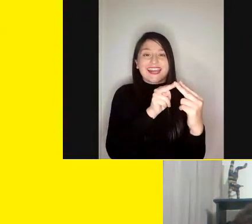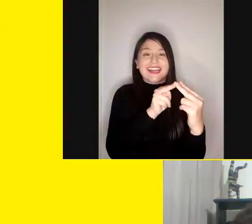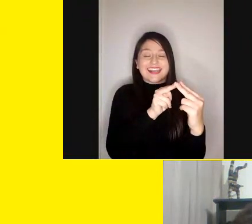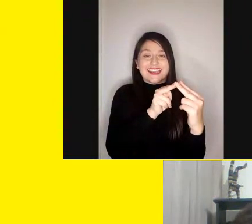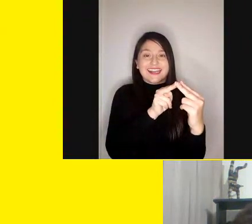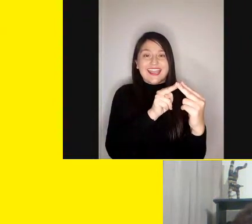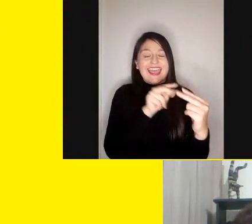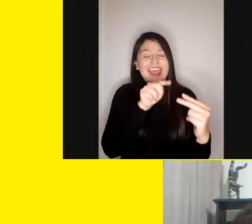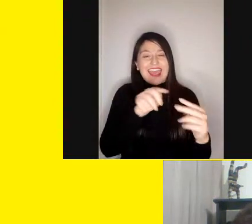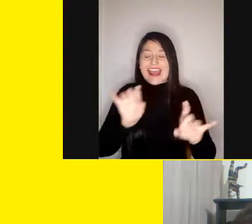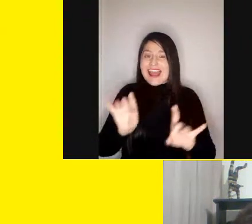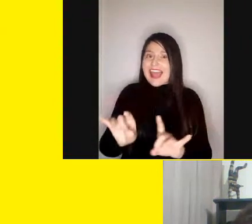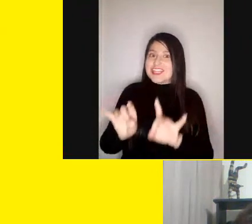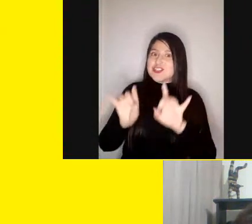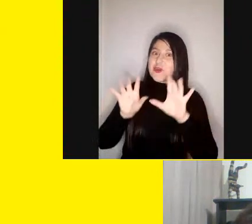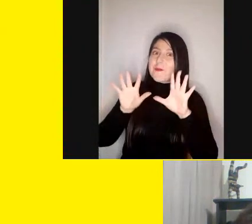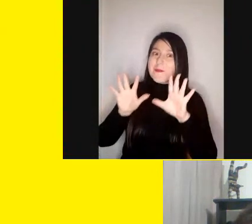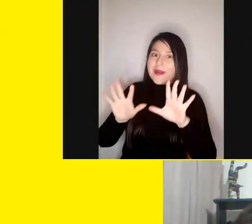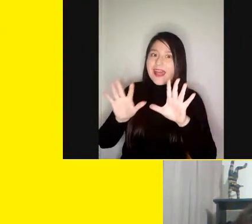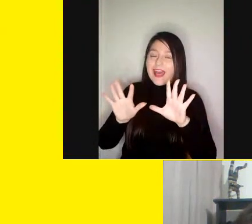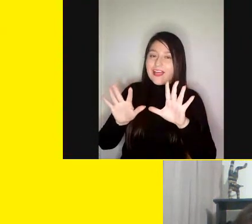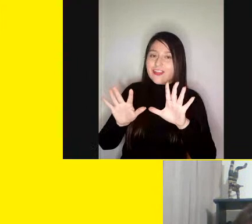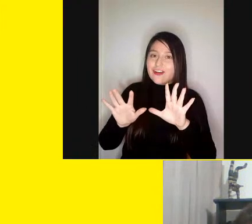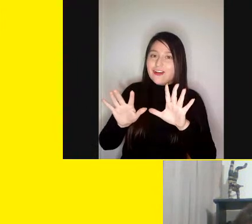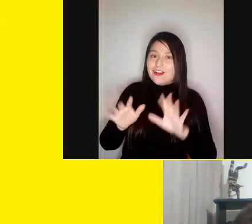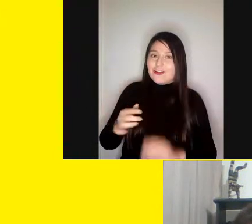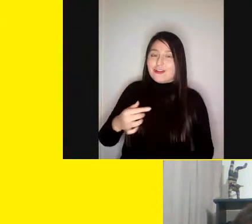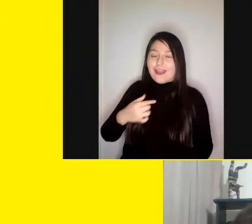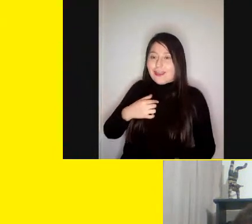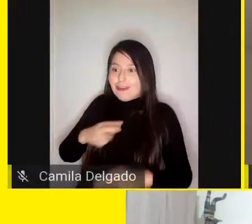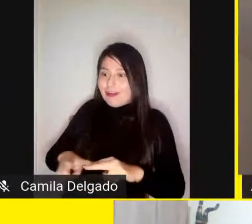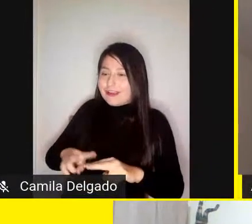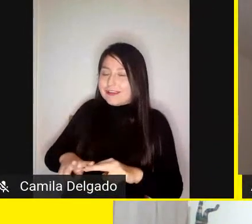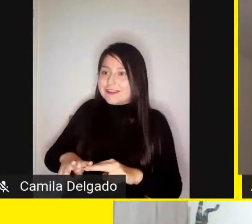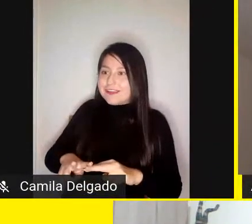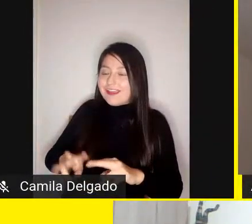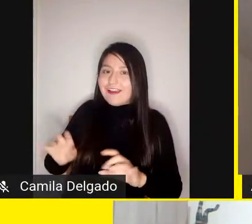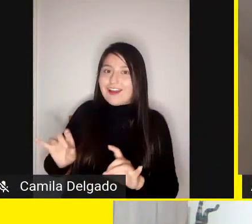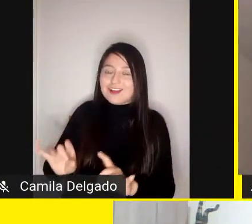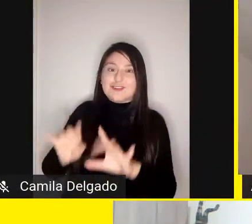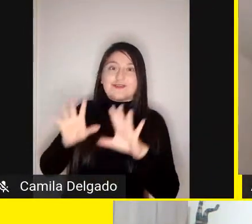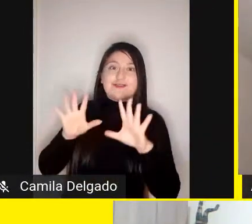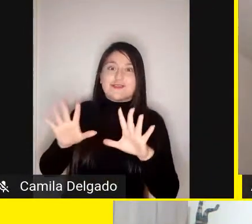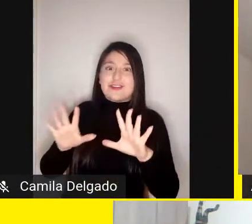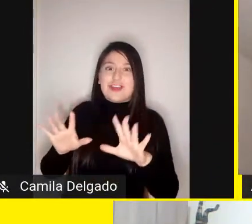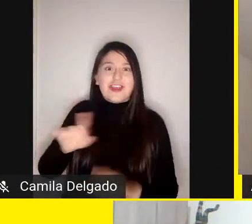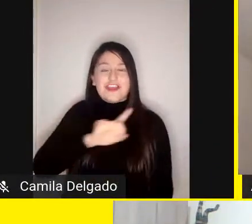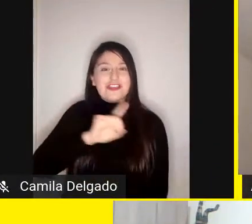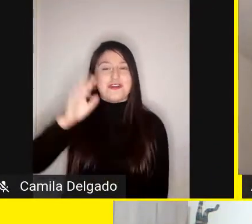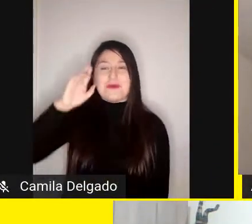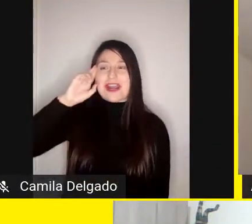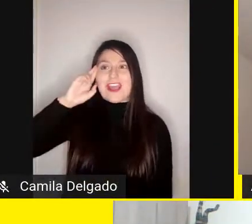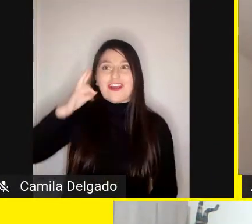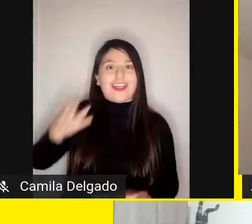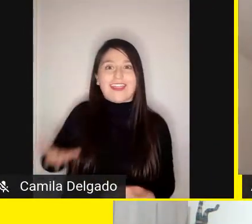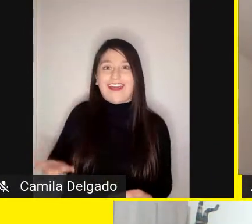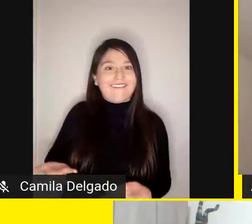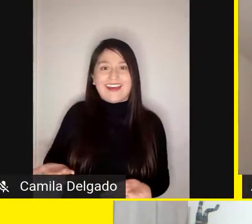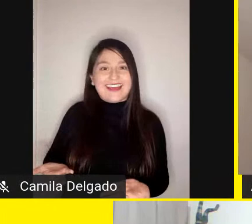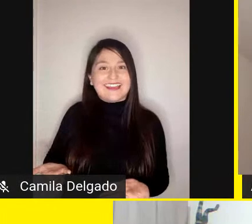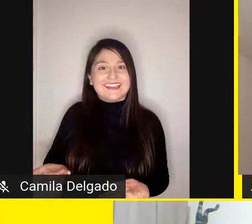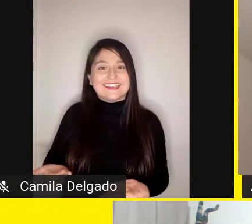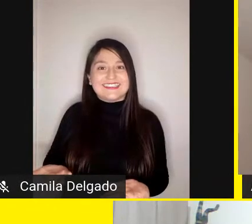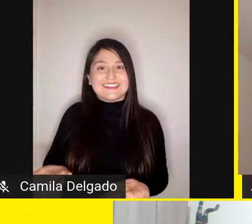de que algo hubiera pasado con lo que él hizo. Yo no recordaba que lo había hecho. Claro, claro. No lo